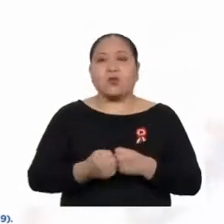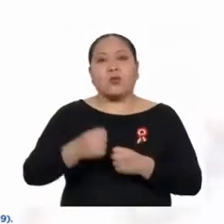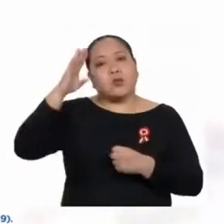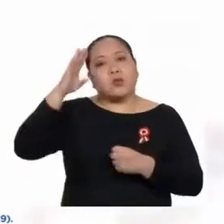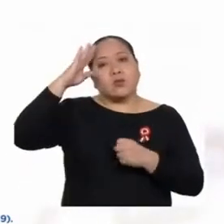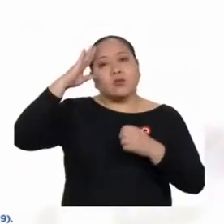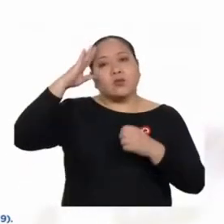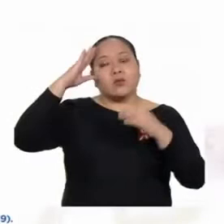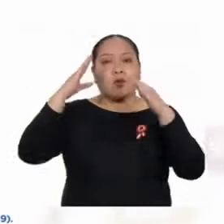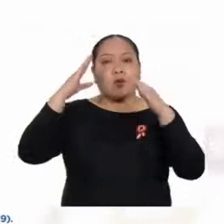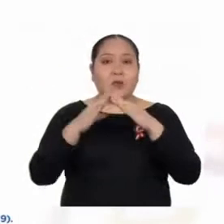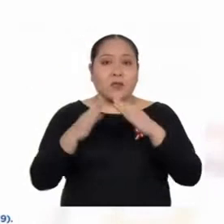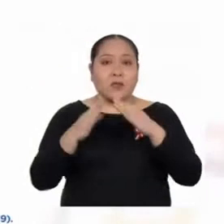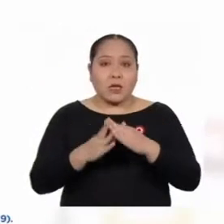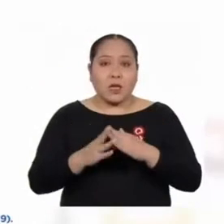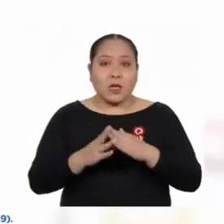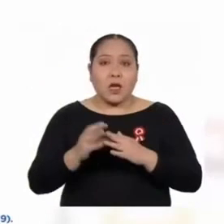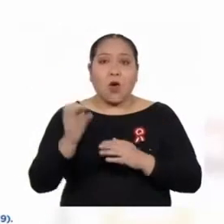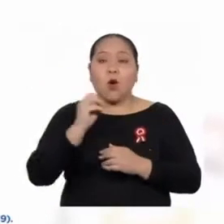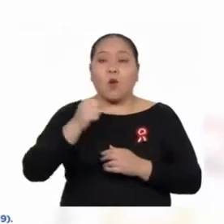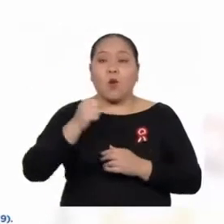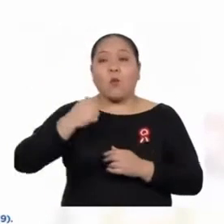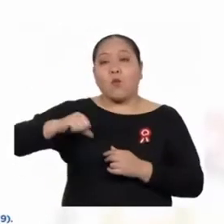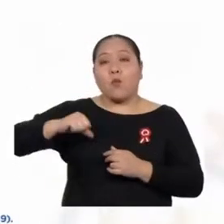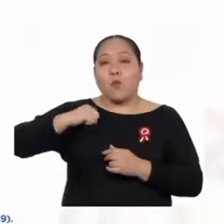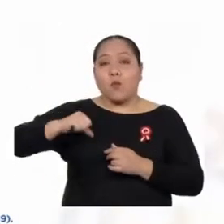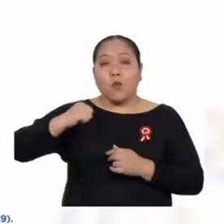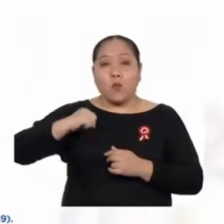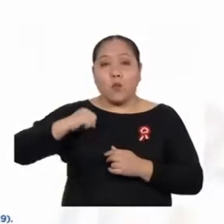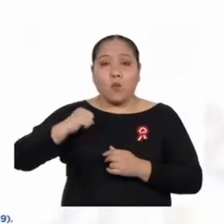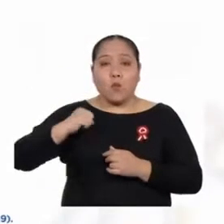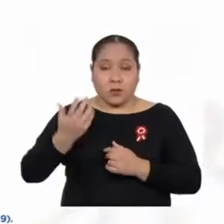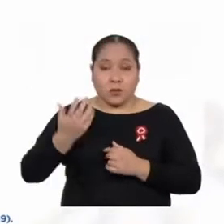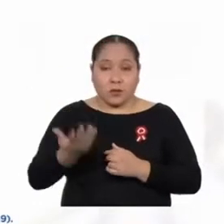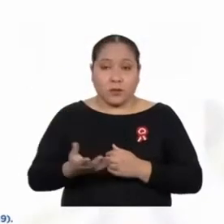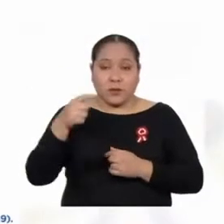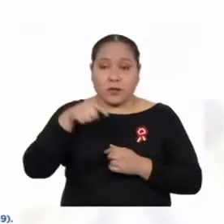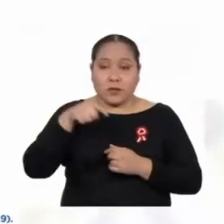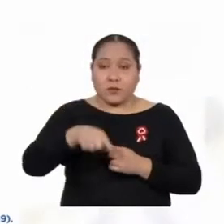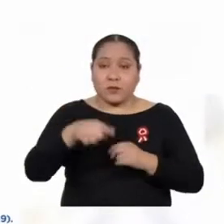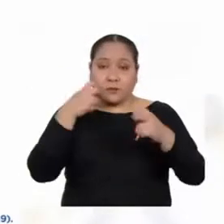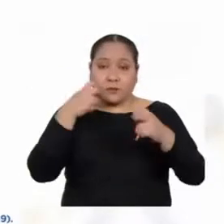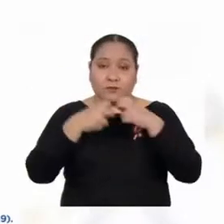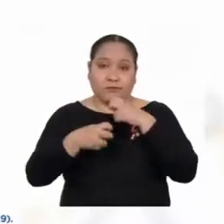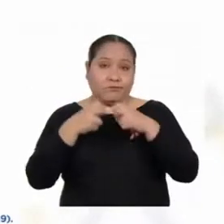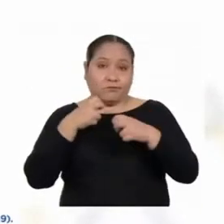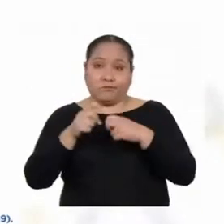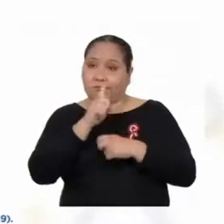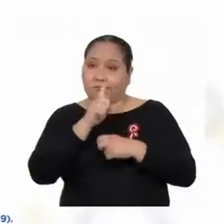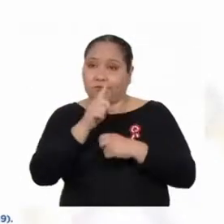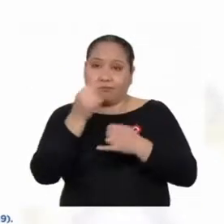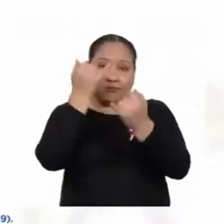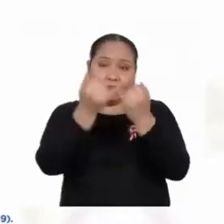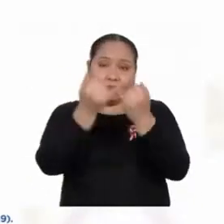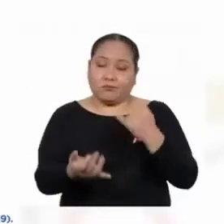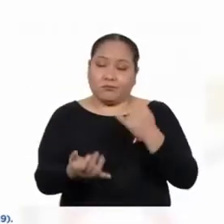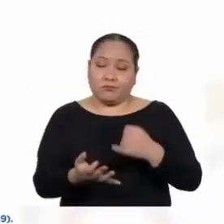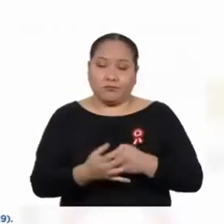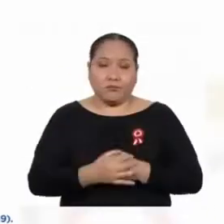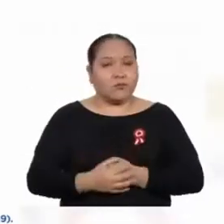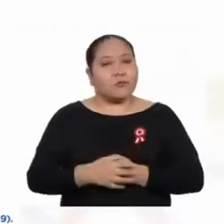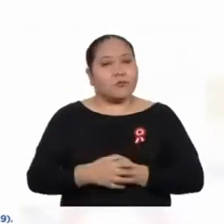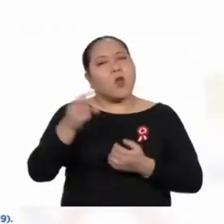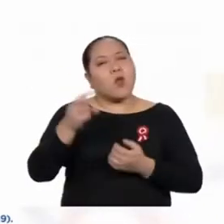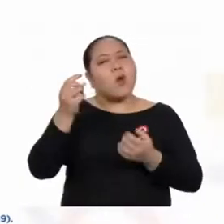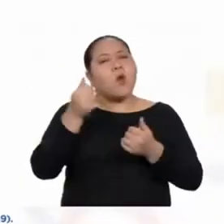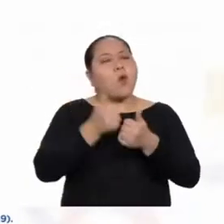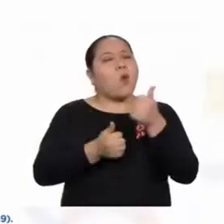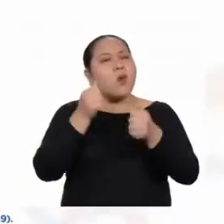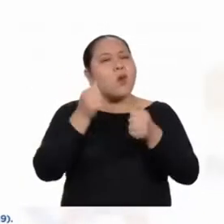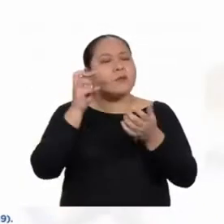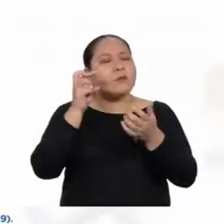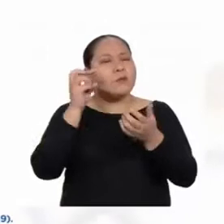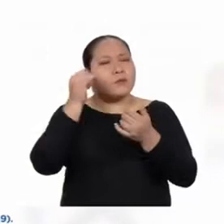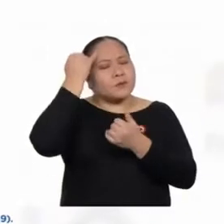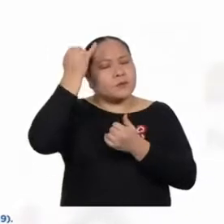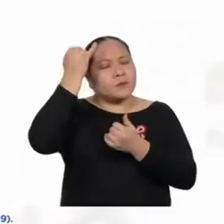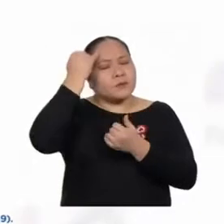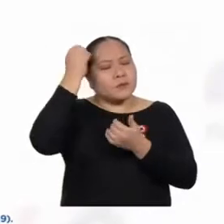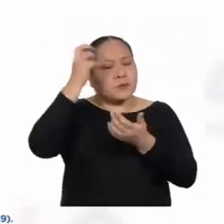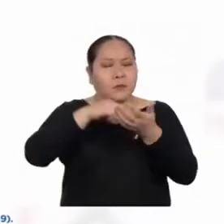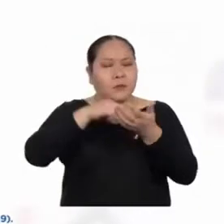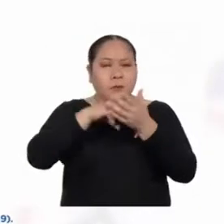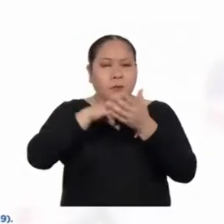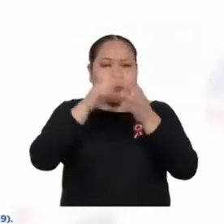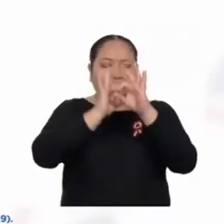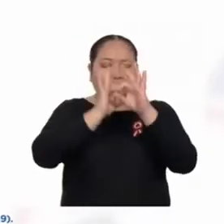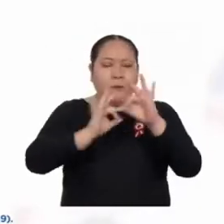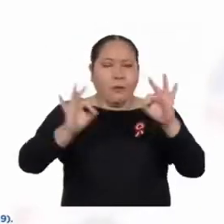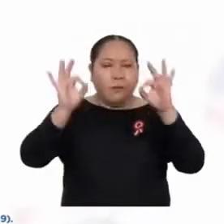y las municipalidades. Todo un problema que está lejos de llegar a su fin. ¿Cuál es la idea más importante que se desarrolla en ese